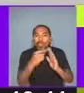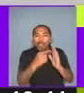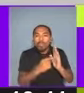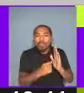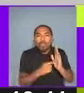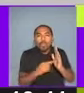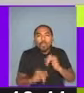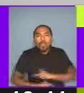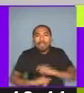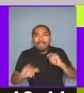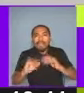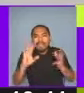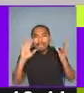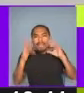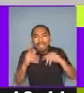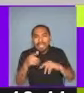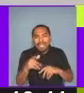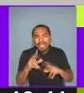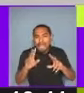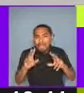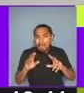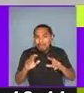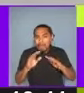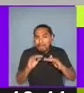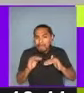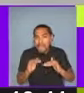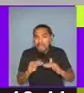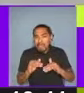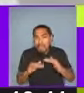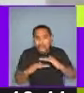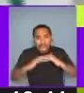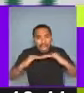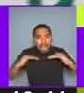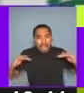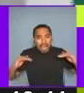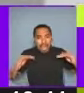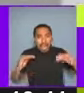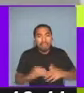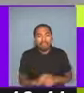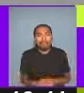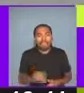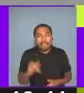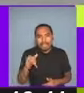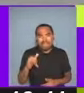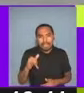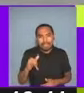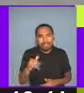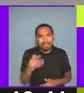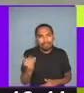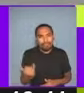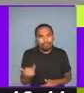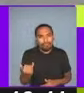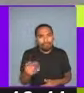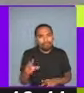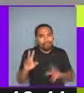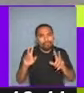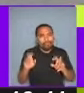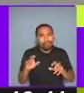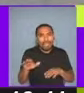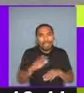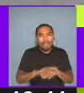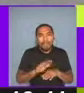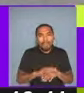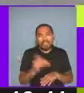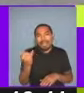pesar de los anuncios se está manteniendo en ese precio. Pasa que se debe a la oferta de dólares que del público saliendo por las